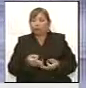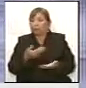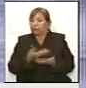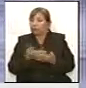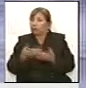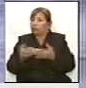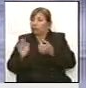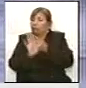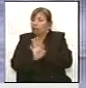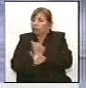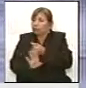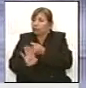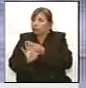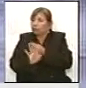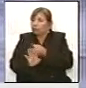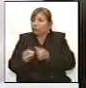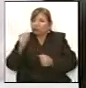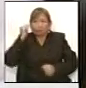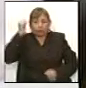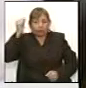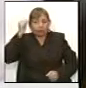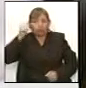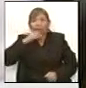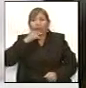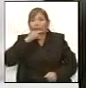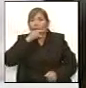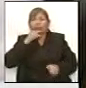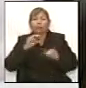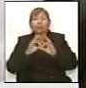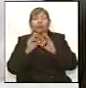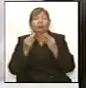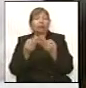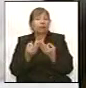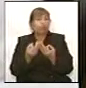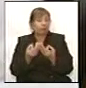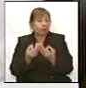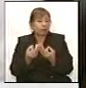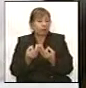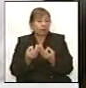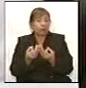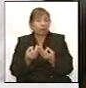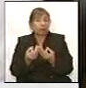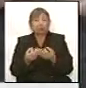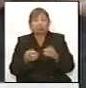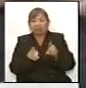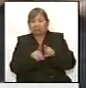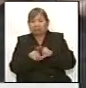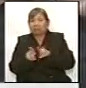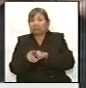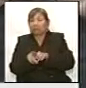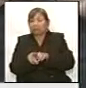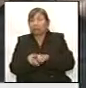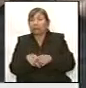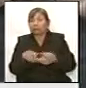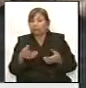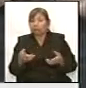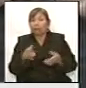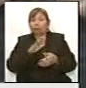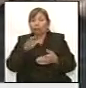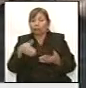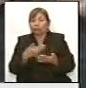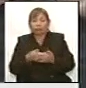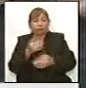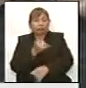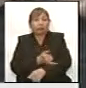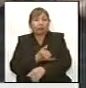de proteger los derechos de las mujeres e integrantes del grupo familiar a través de la interoperabilidad y la colaboración entre las